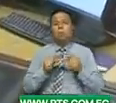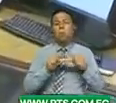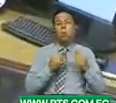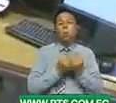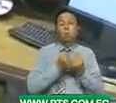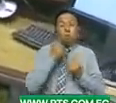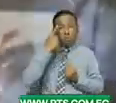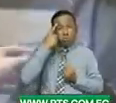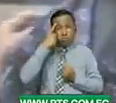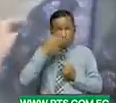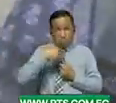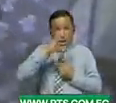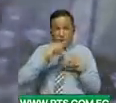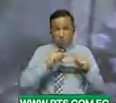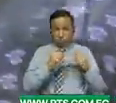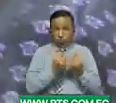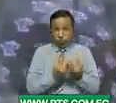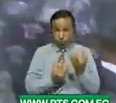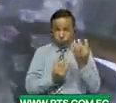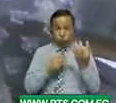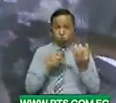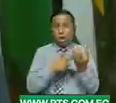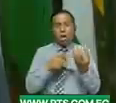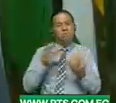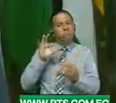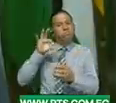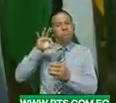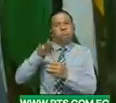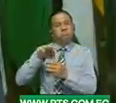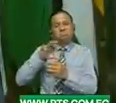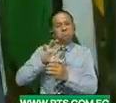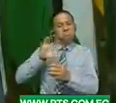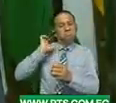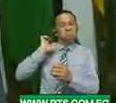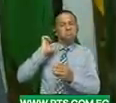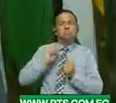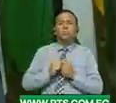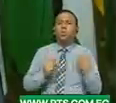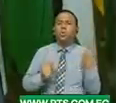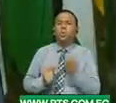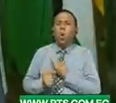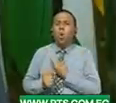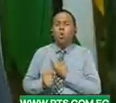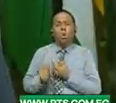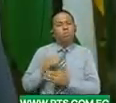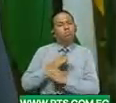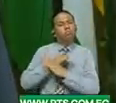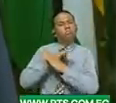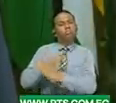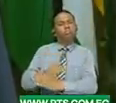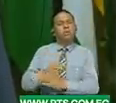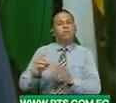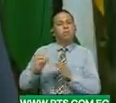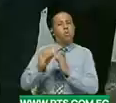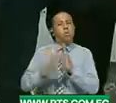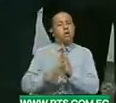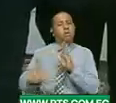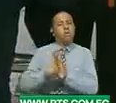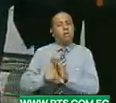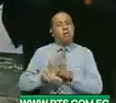la mayor fuerza política, votará por el archivo. Nuestra posición ha sido clara en negar este proyecto de ley, no va a